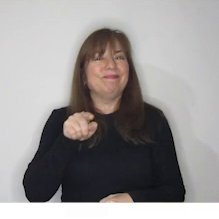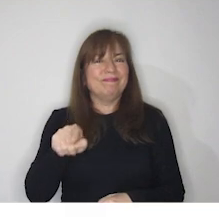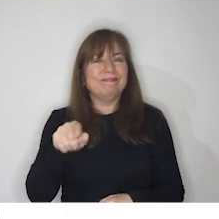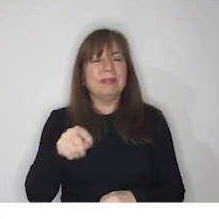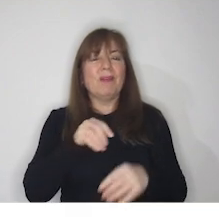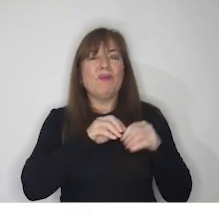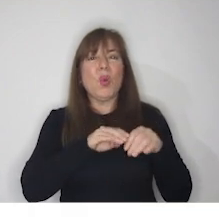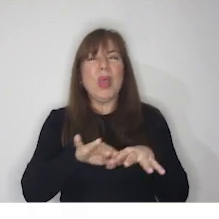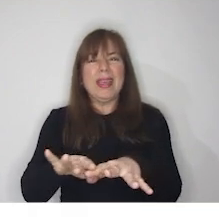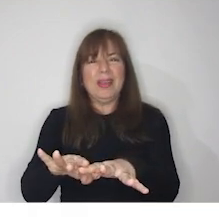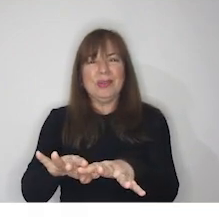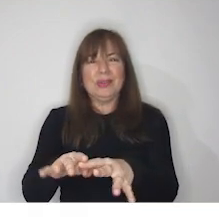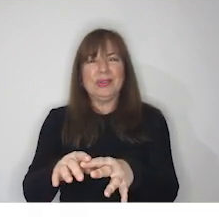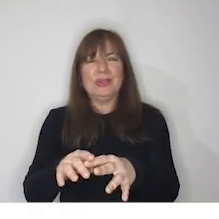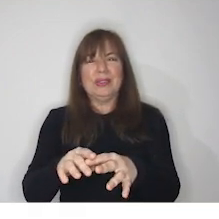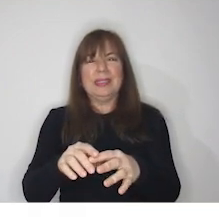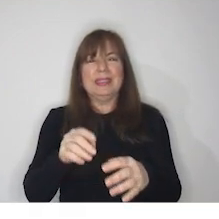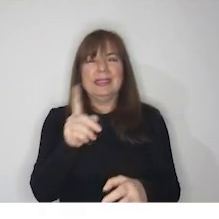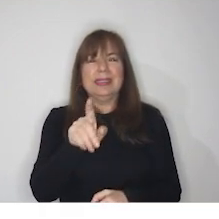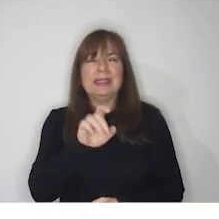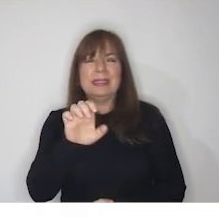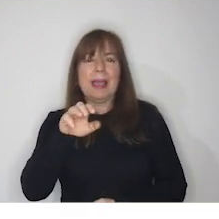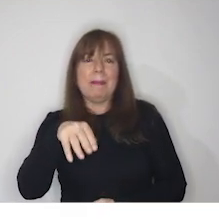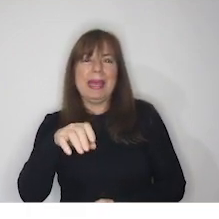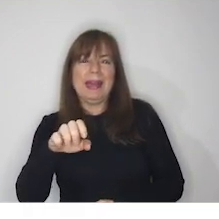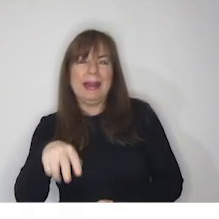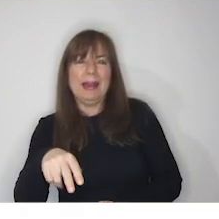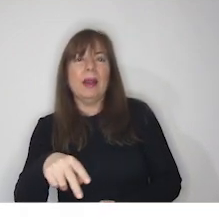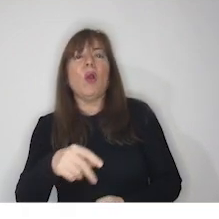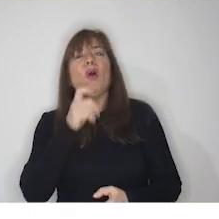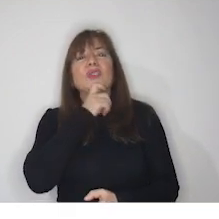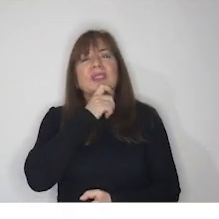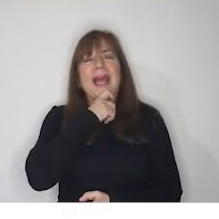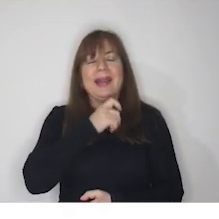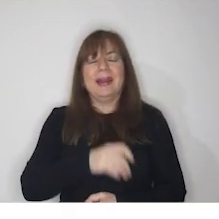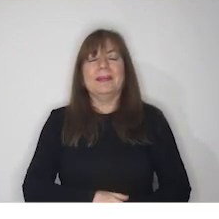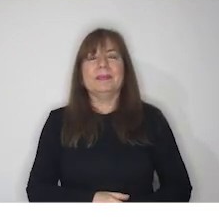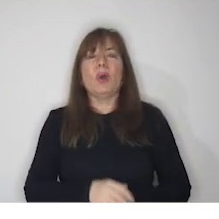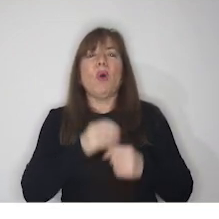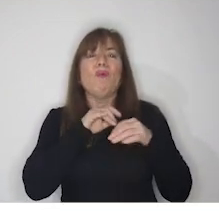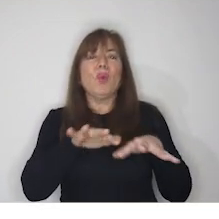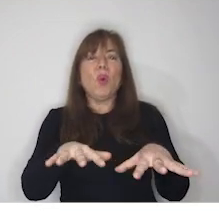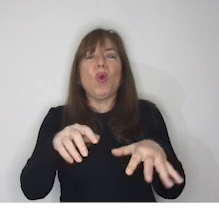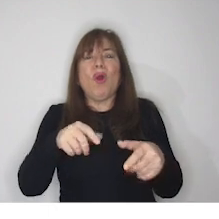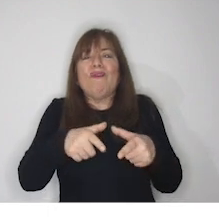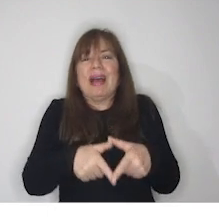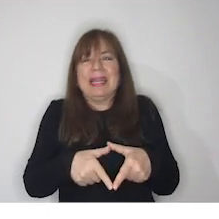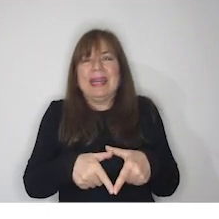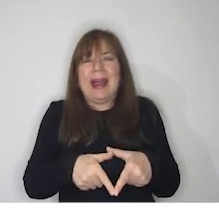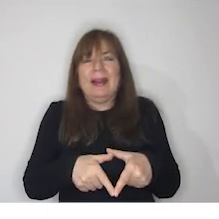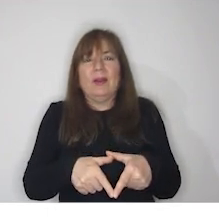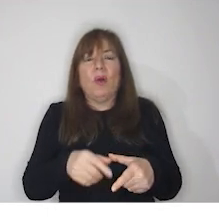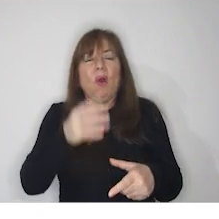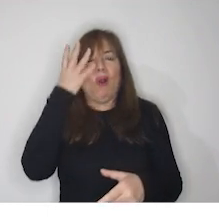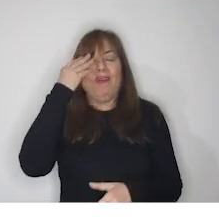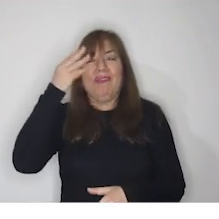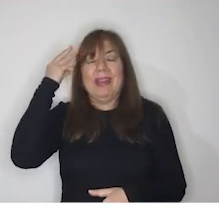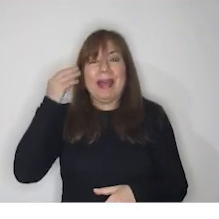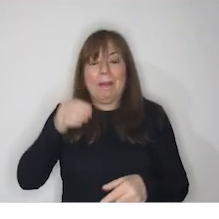de transmisión sexual son adquiridas vía sexual a través de los fluidos corporales como semen, flujo vaginal o